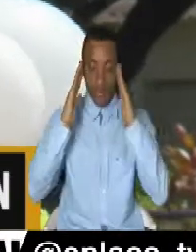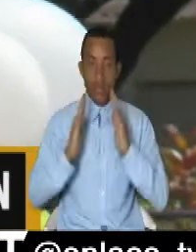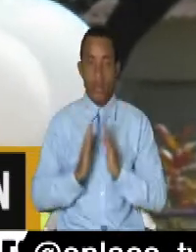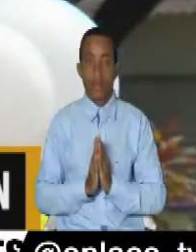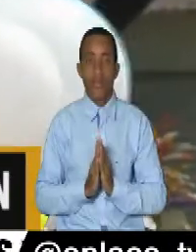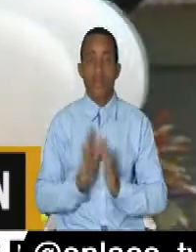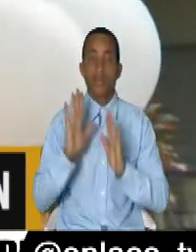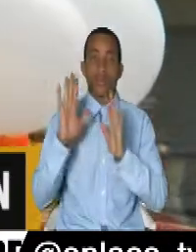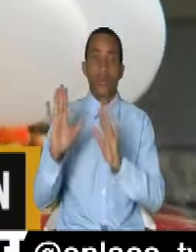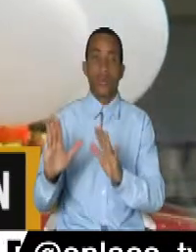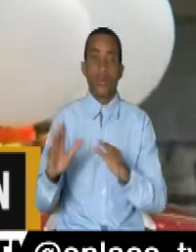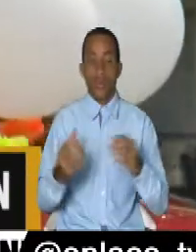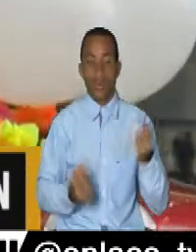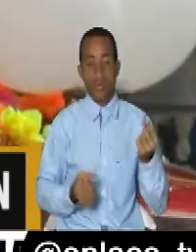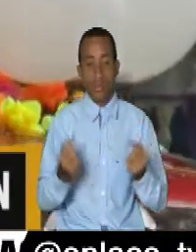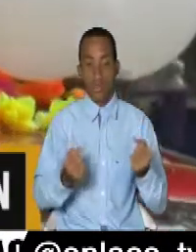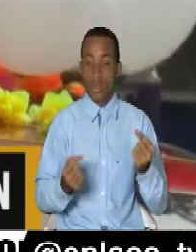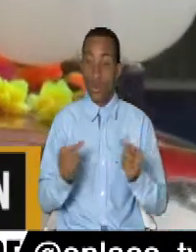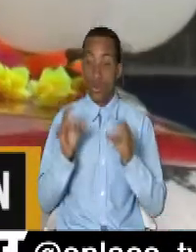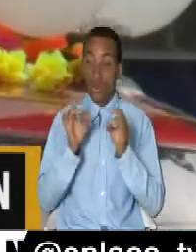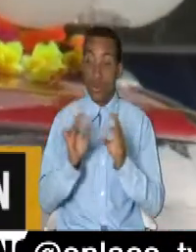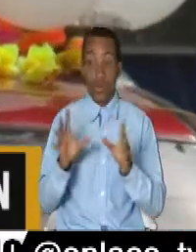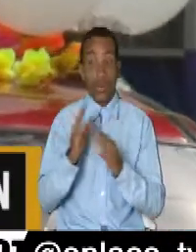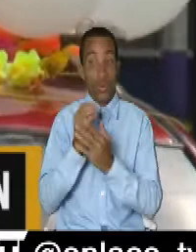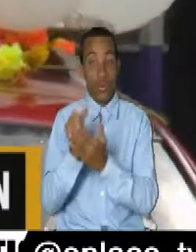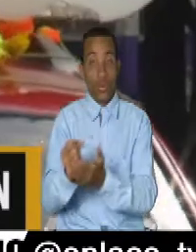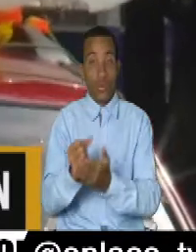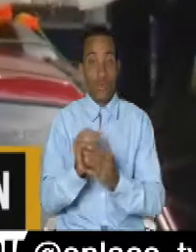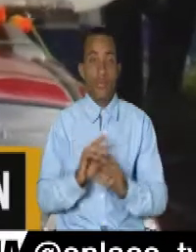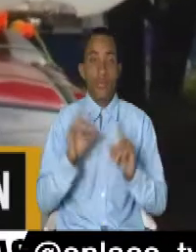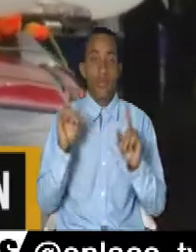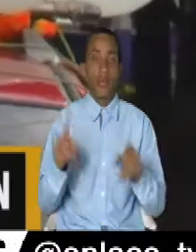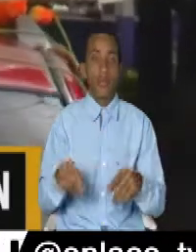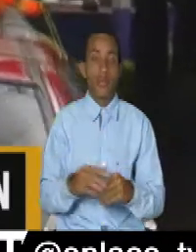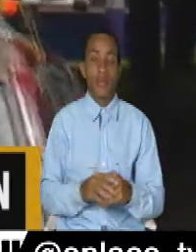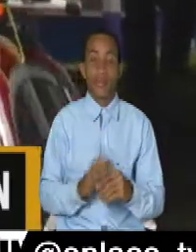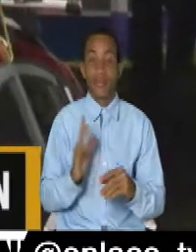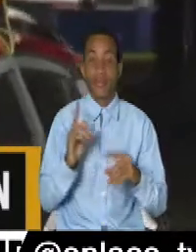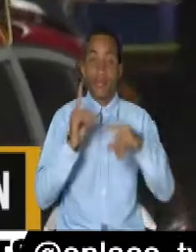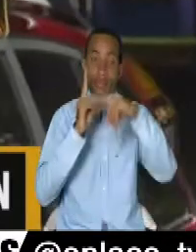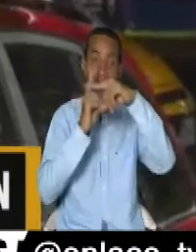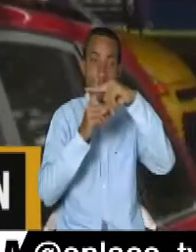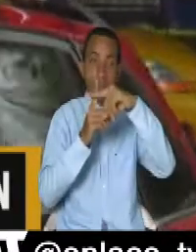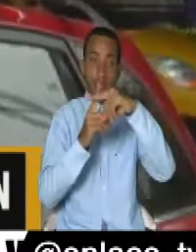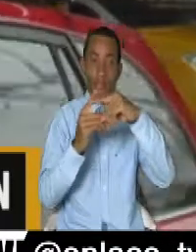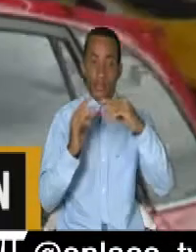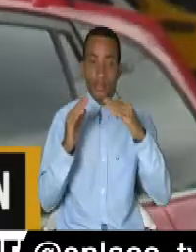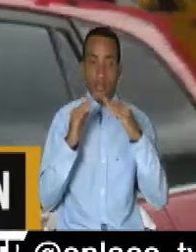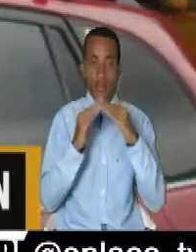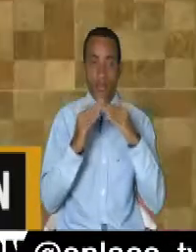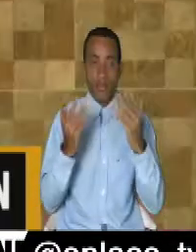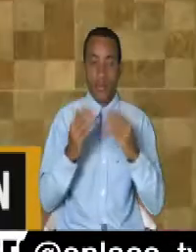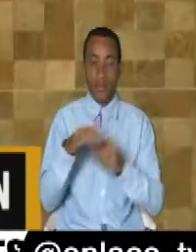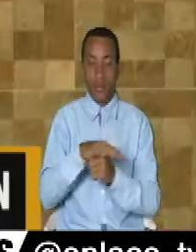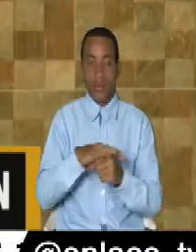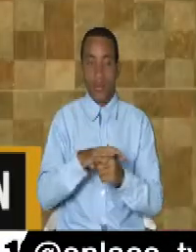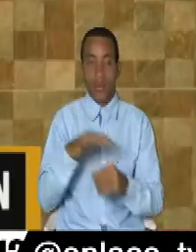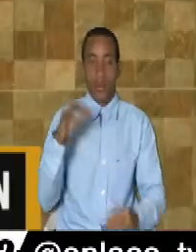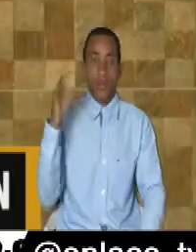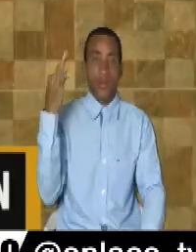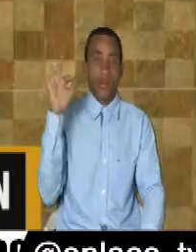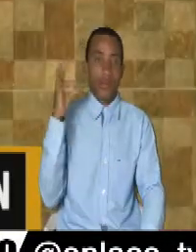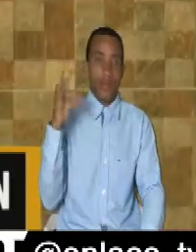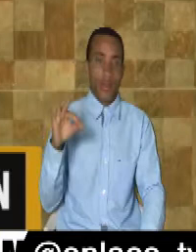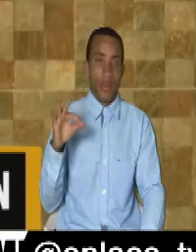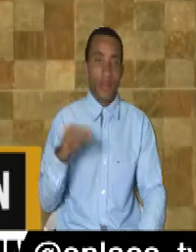patrona de los conductores y en nuestra ciudad, también de la parroquia que lleva su nombre en el barrio Palmira. Y ahorita las actividades que tenemos